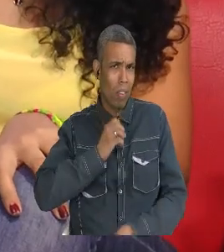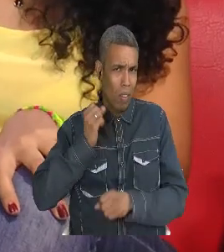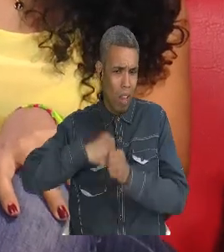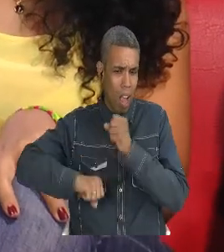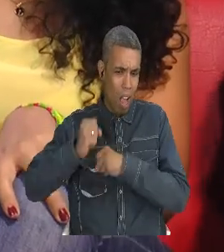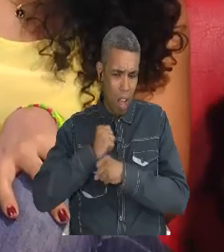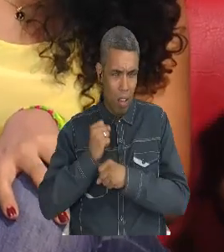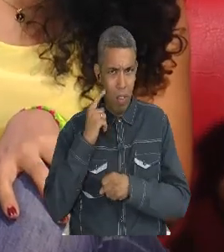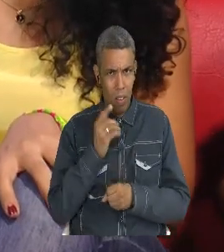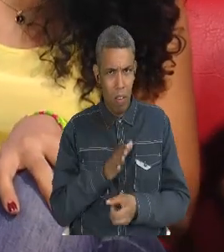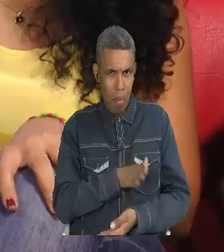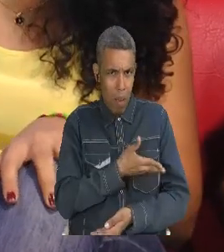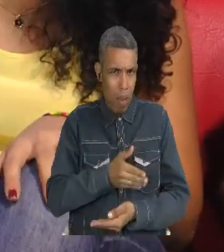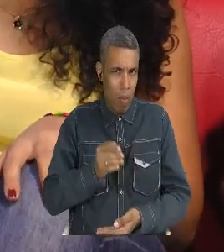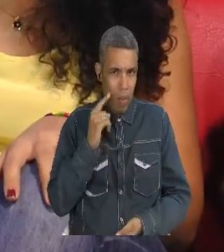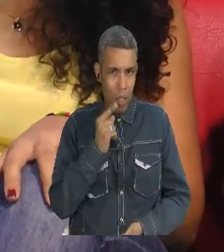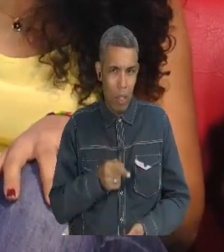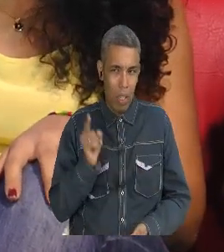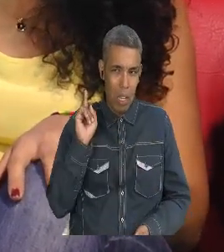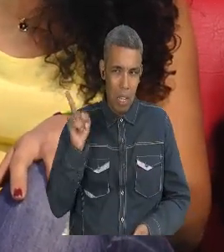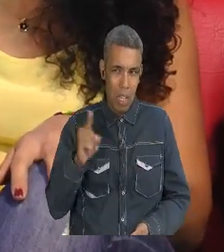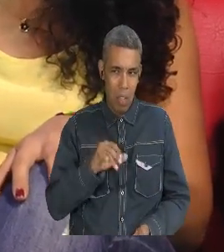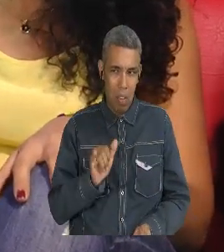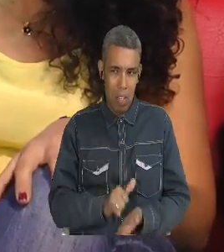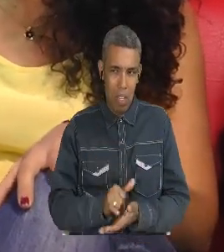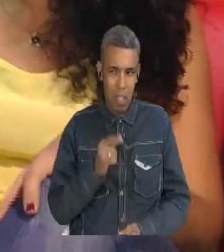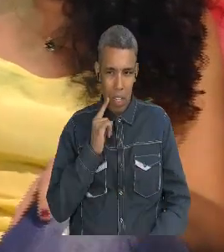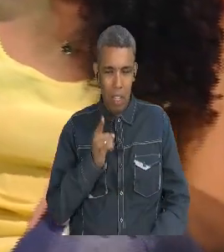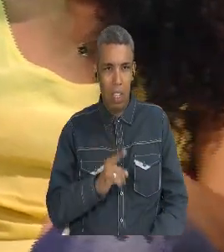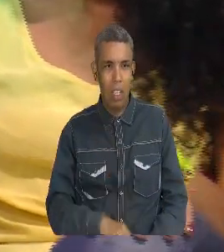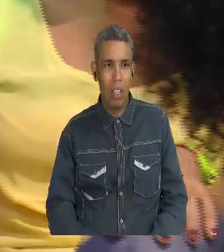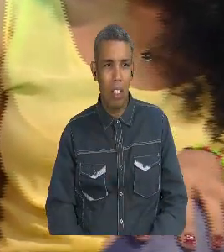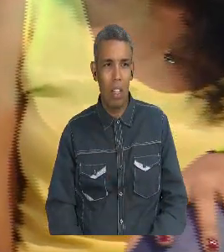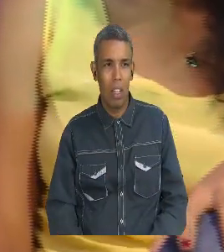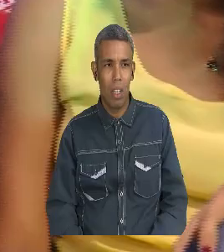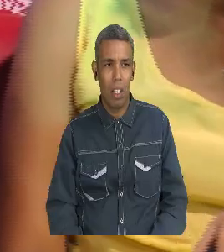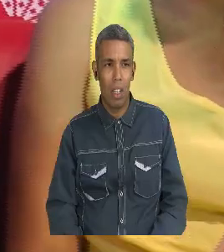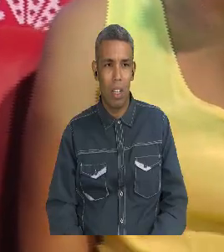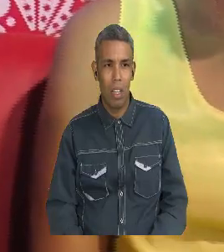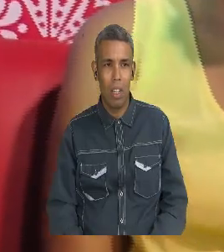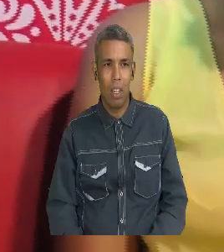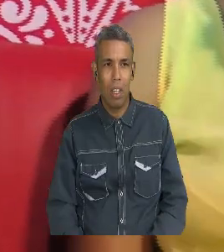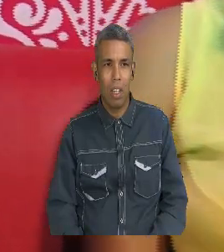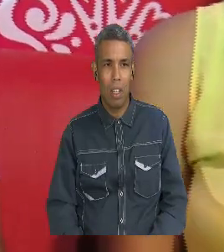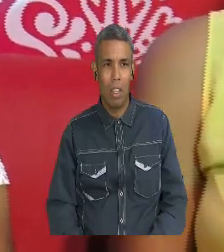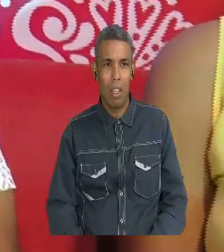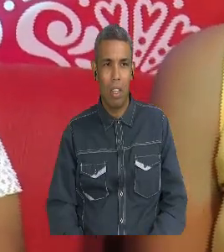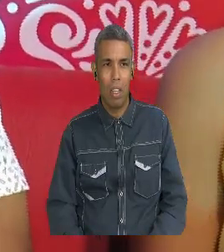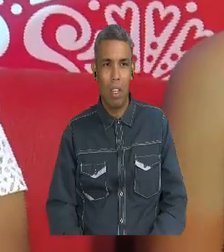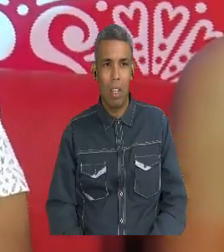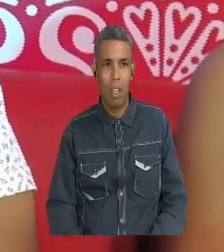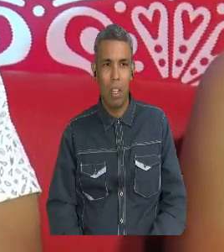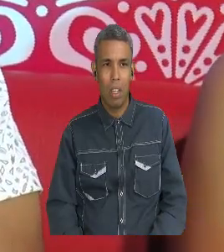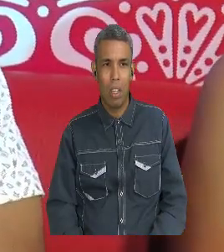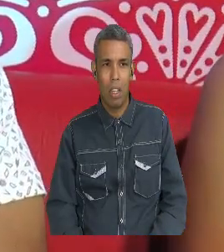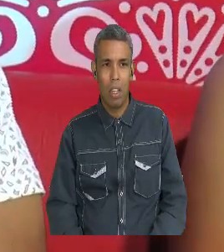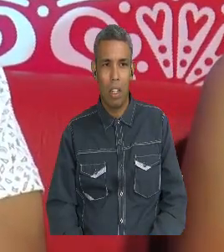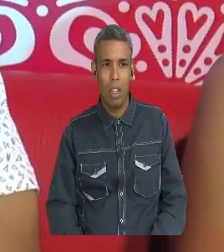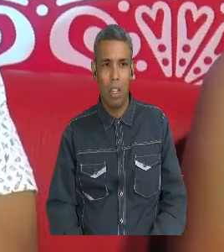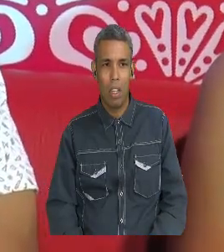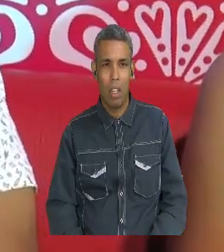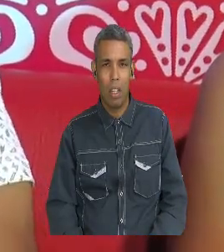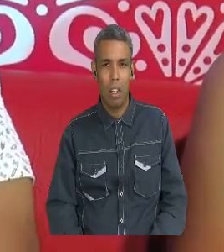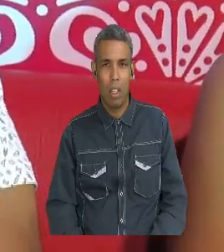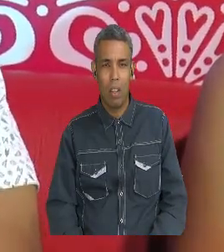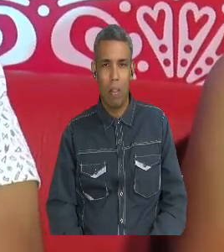Y dice algo más o menos así: y la que quiero eres tú, y la más linda eres tú, tú eres toda la razón de mi vivir, la más tierna eres tú,